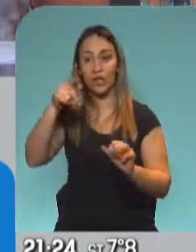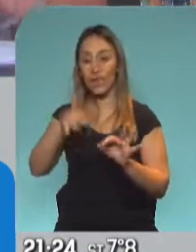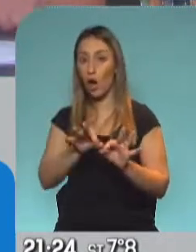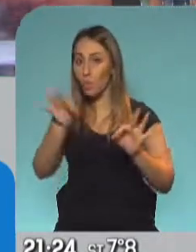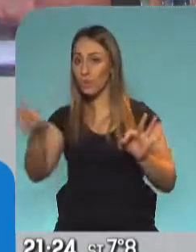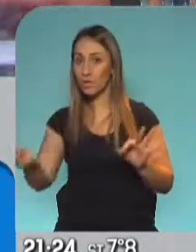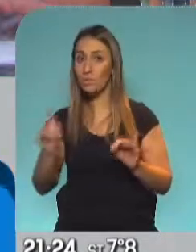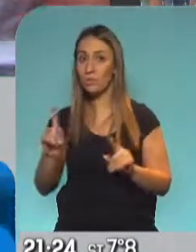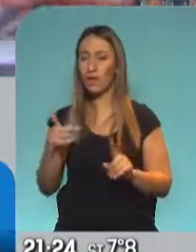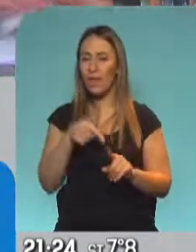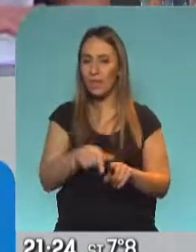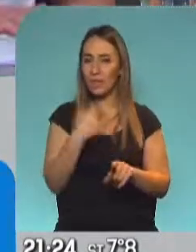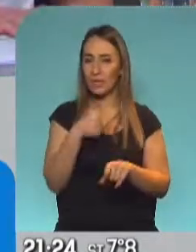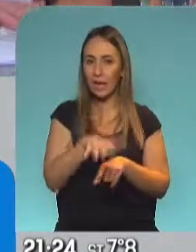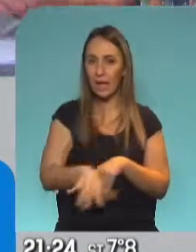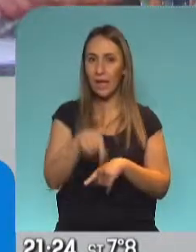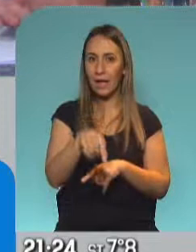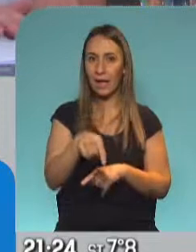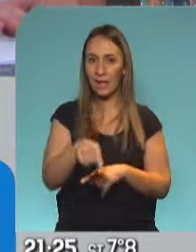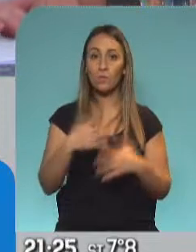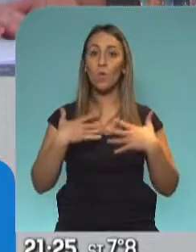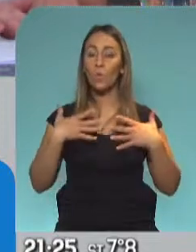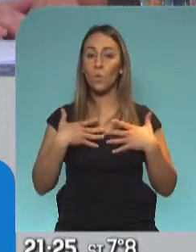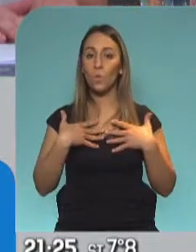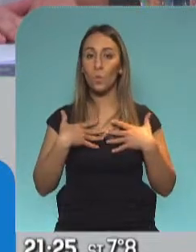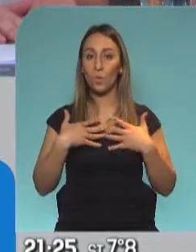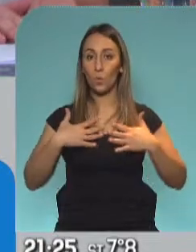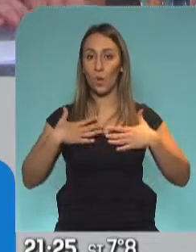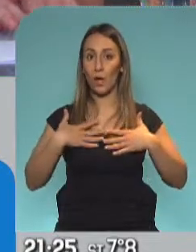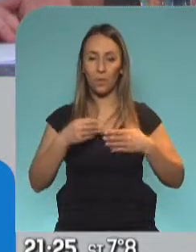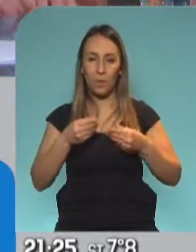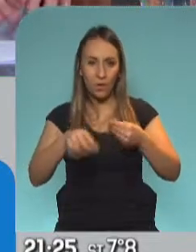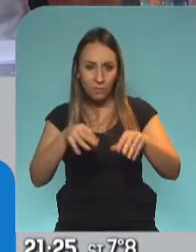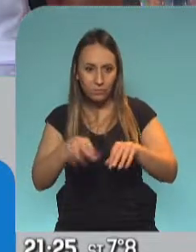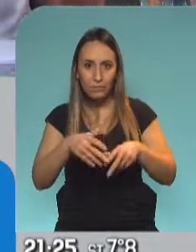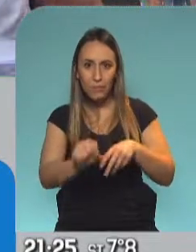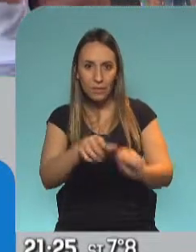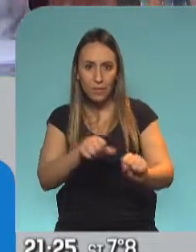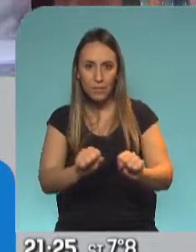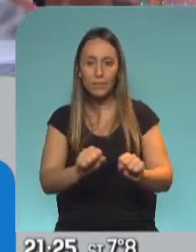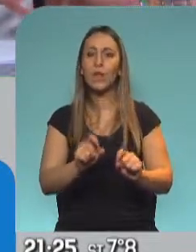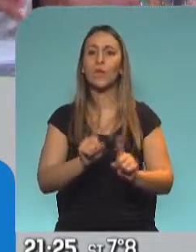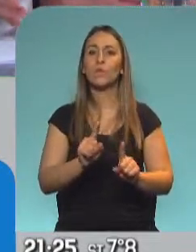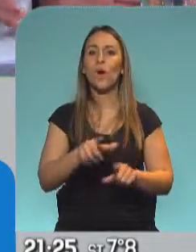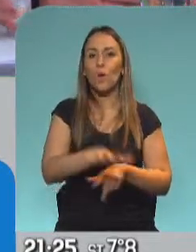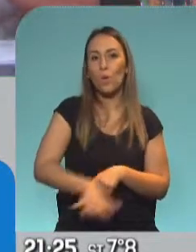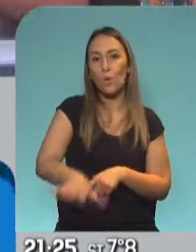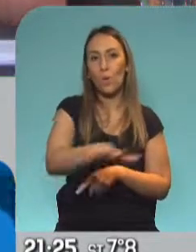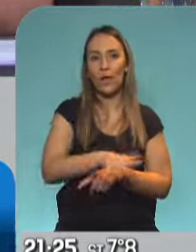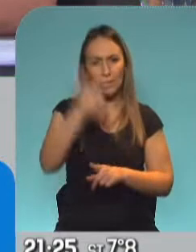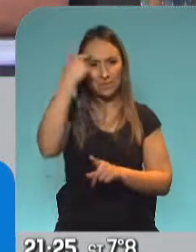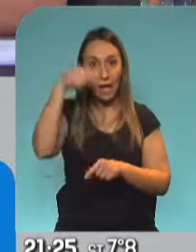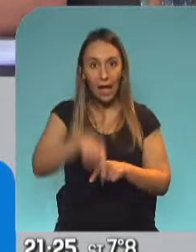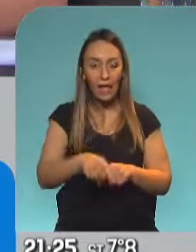donde se decía que habían sido identificados esos restos, los cuerpos. Es decir, no fueron identificados en un lugar que se pensaba,